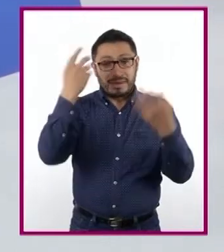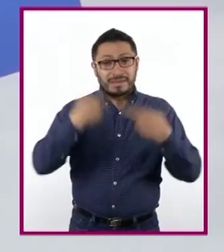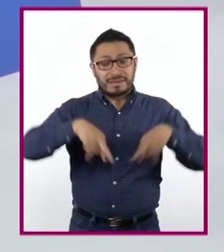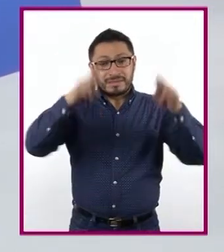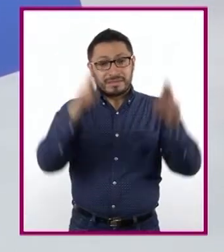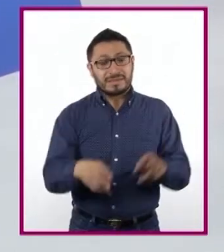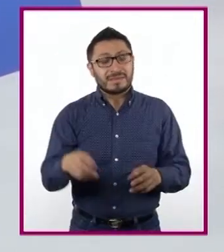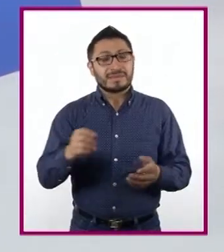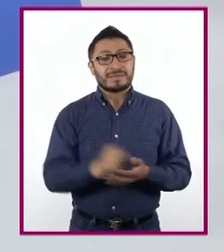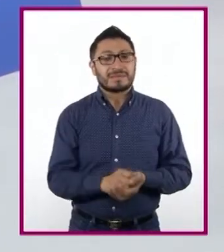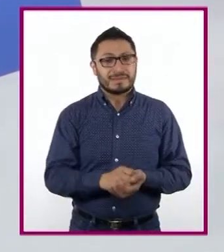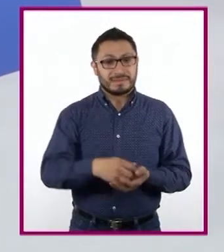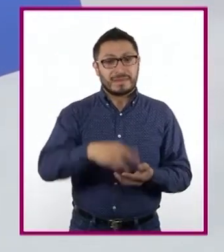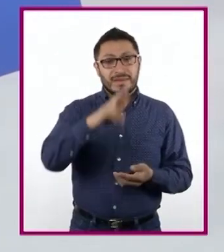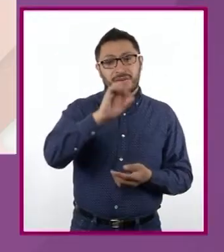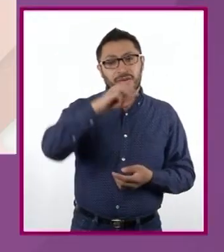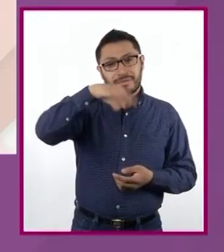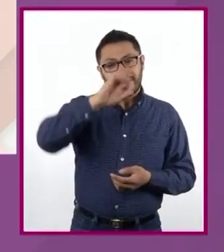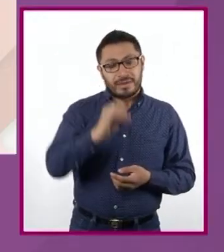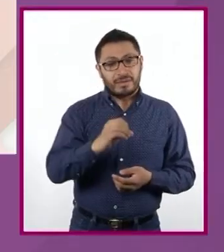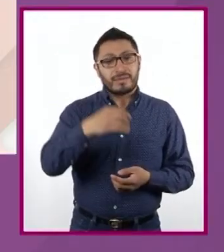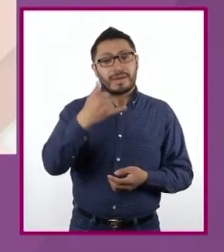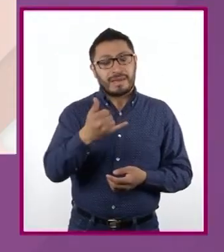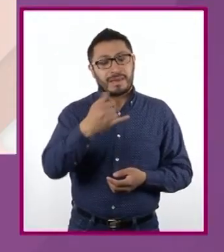tiempos, Romeo y Julieta.